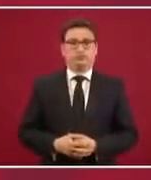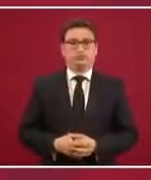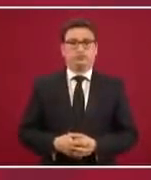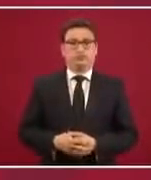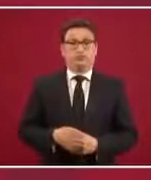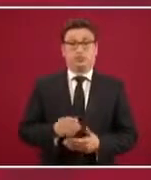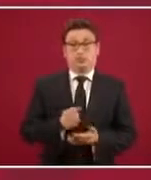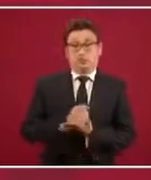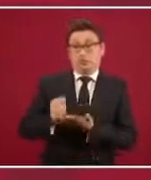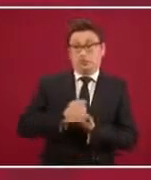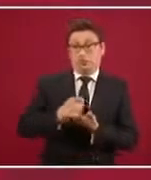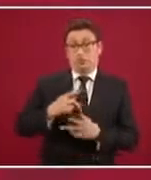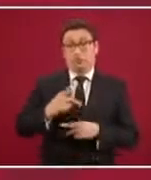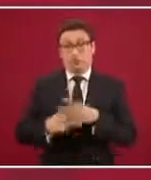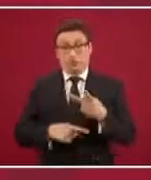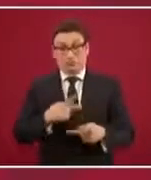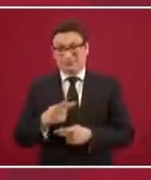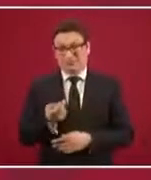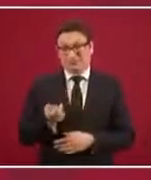leoninos,